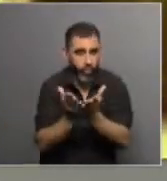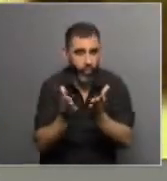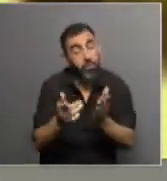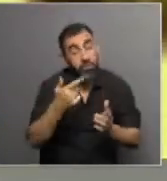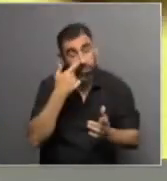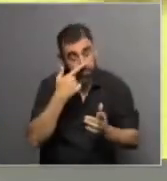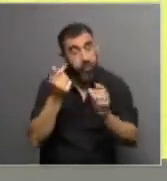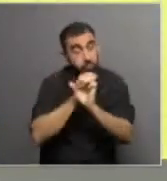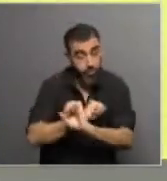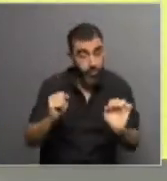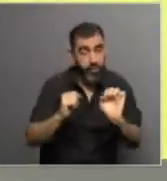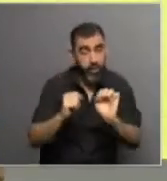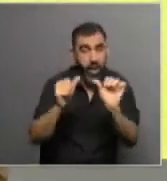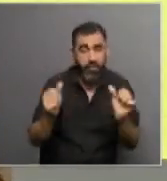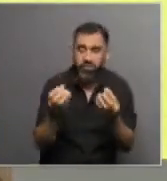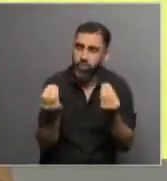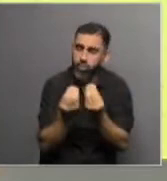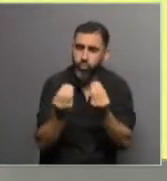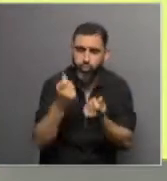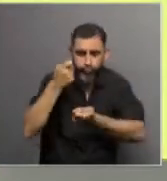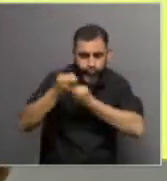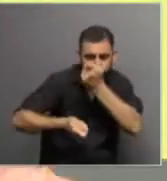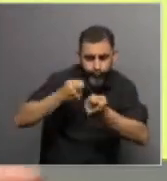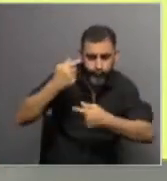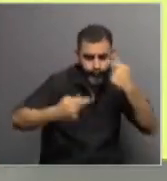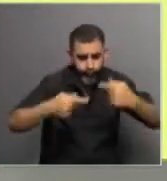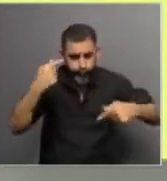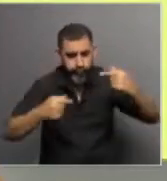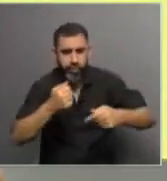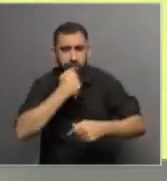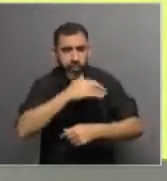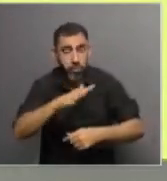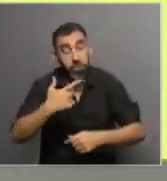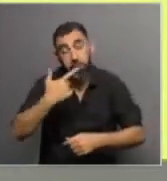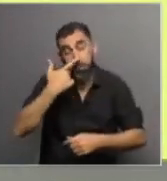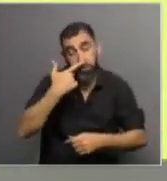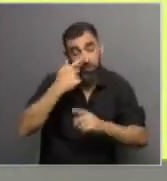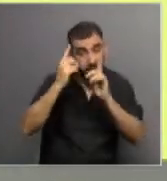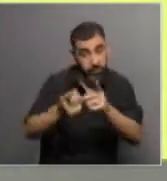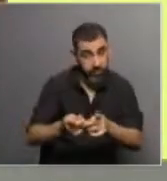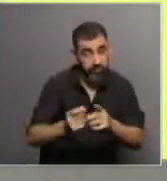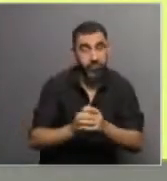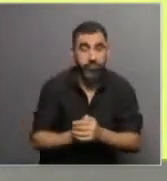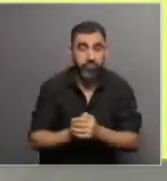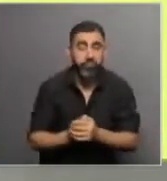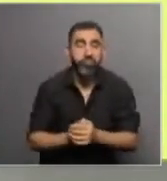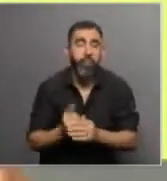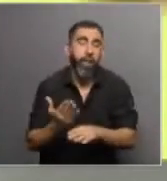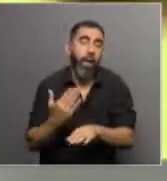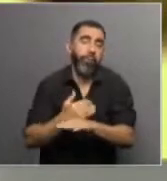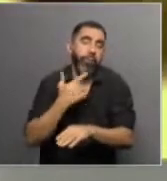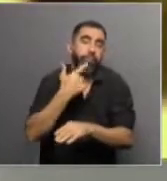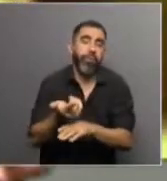nos permite hacer un montón de reconstrucciones paleogeográficas interesantes de lo que fueron